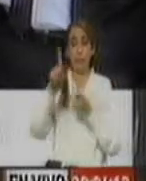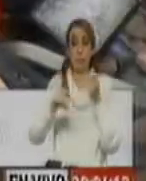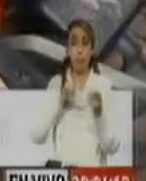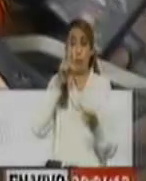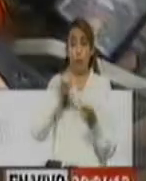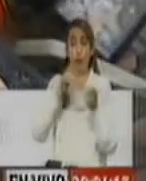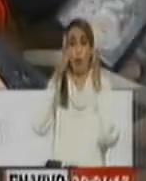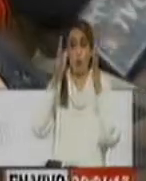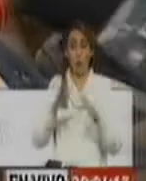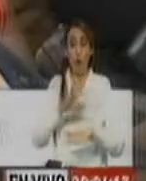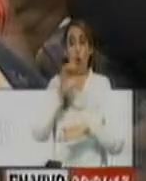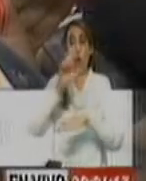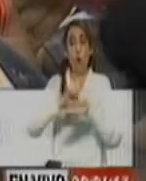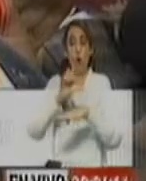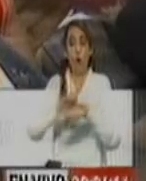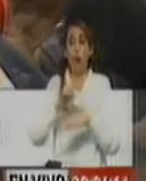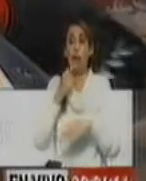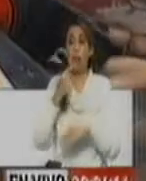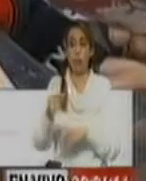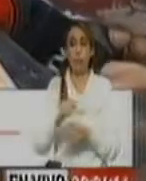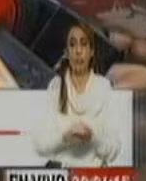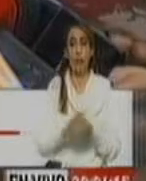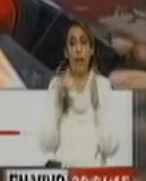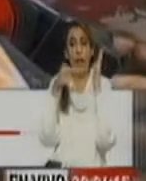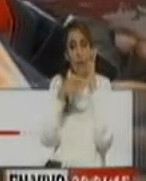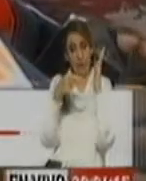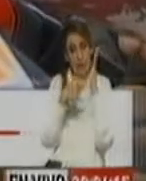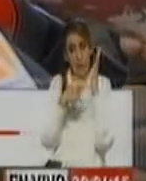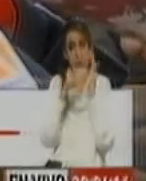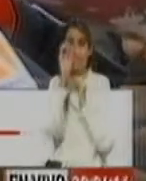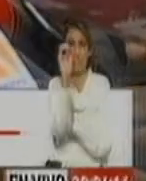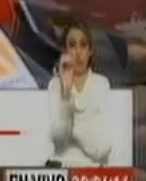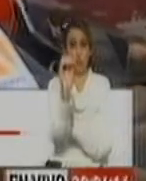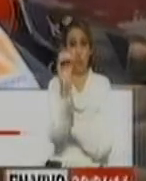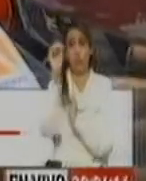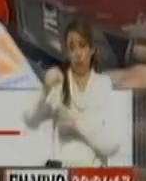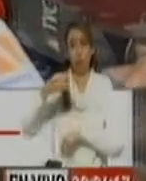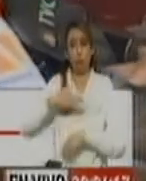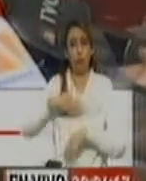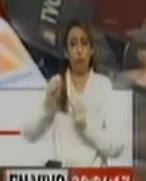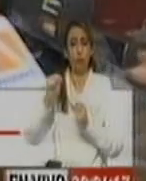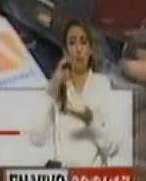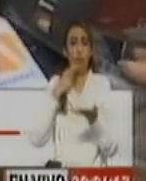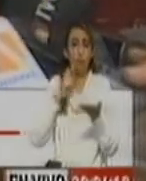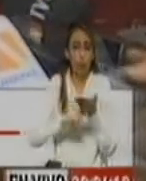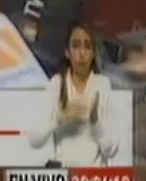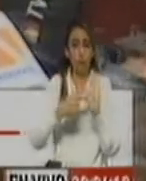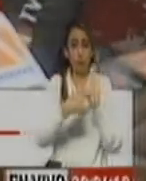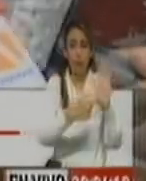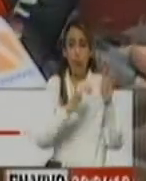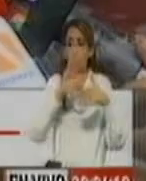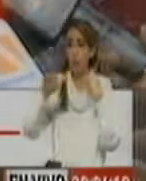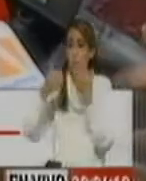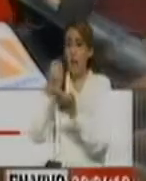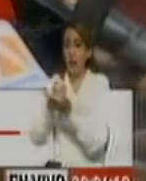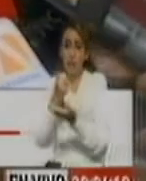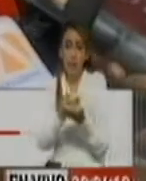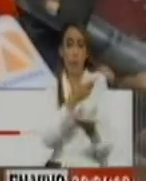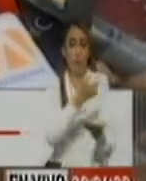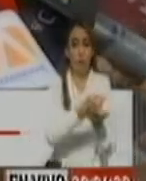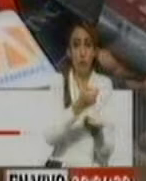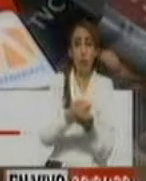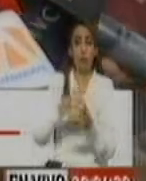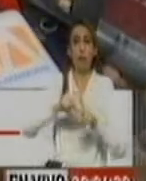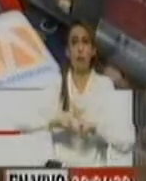Dávila. Que realmente es simplemente el IVA cero. Nosotros podemos hacer declaraciones, podemos reportar todas las compras, contrataciones que